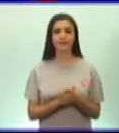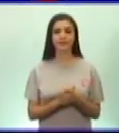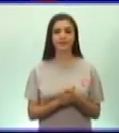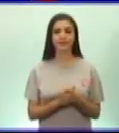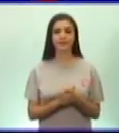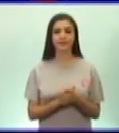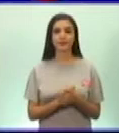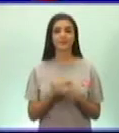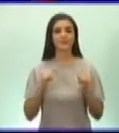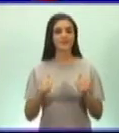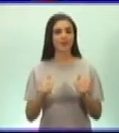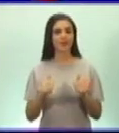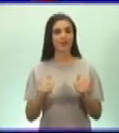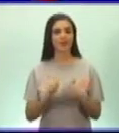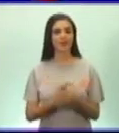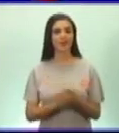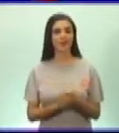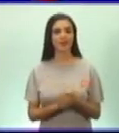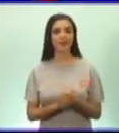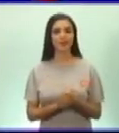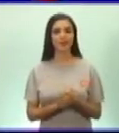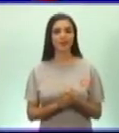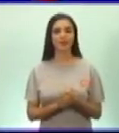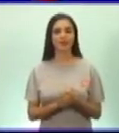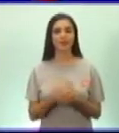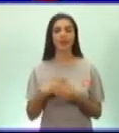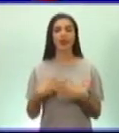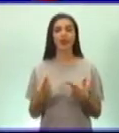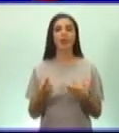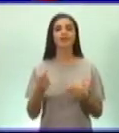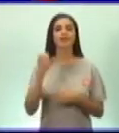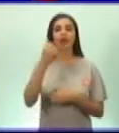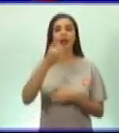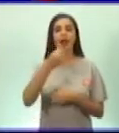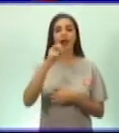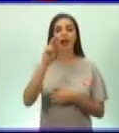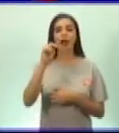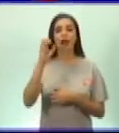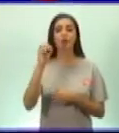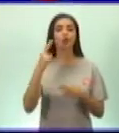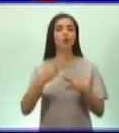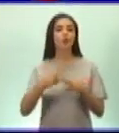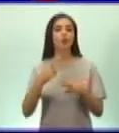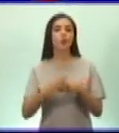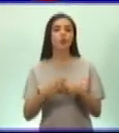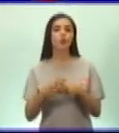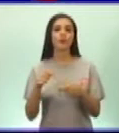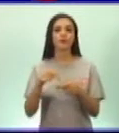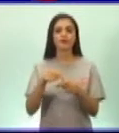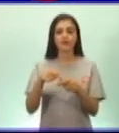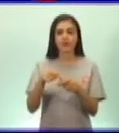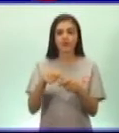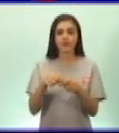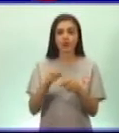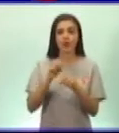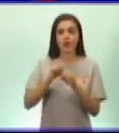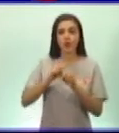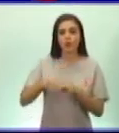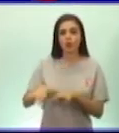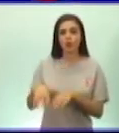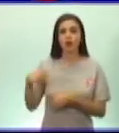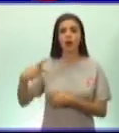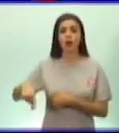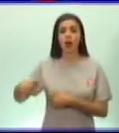Muy bien. A través del ano expulsa las heces fecales.